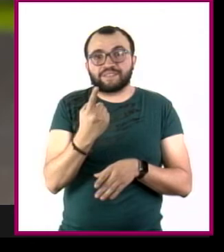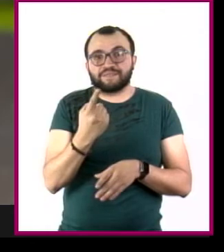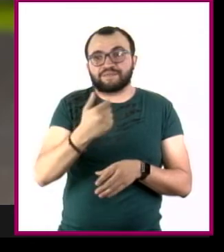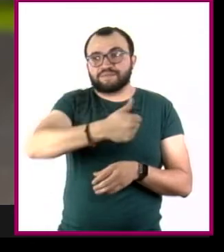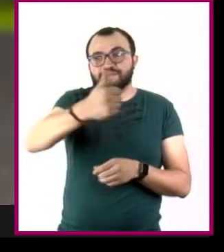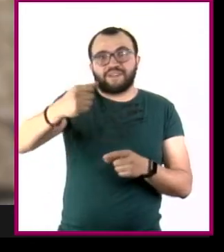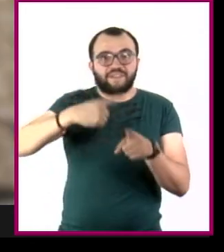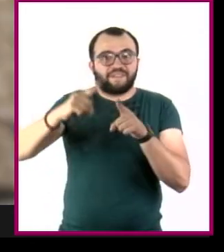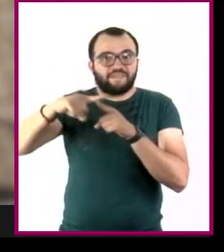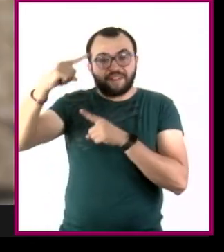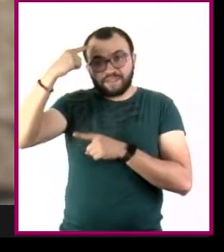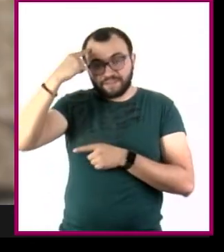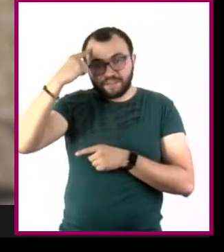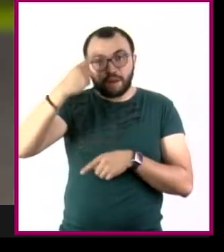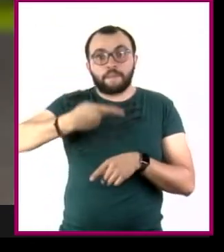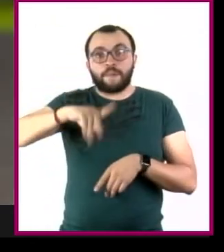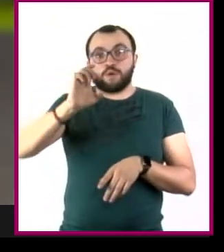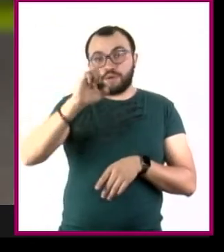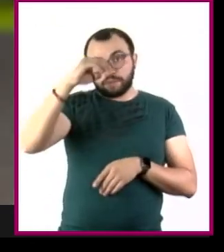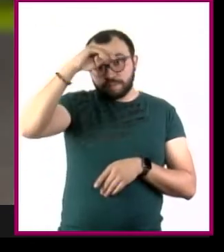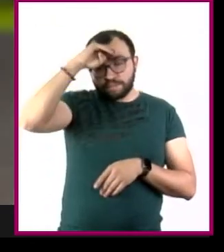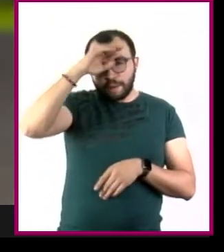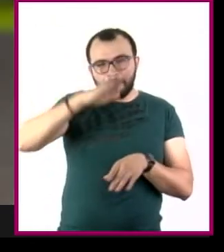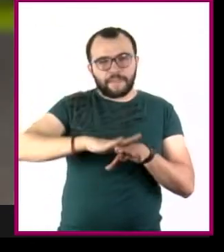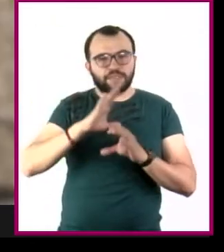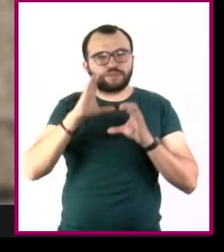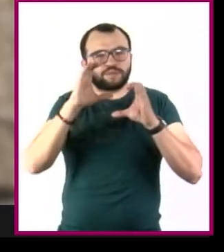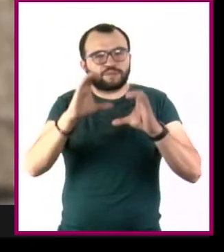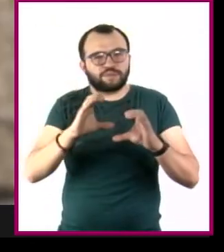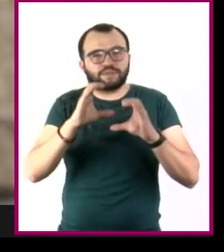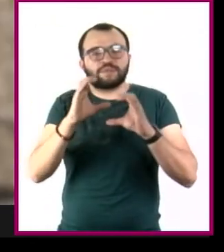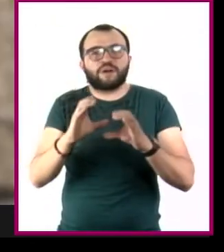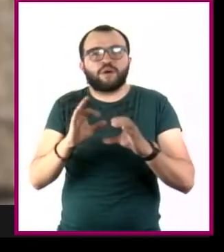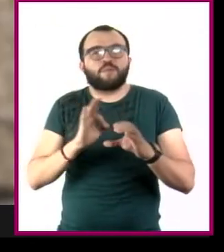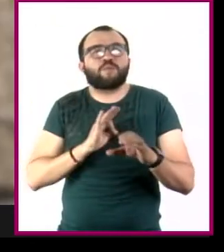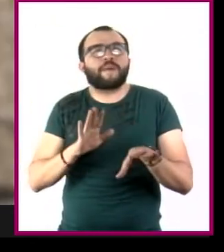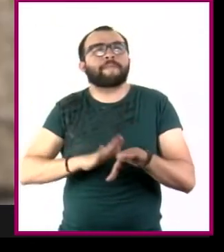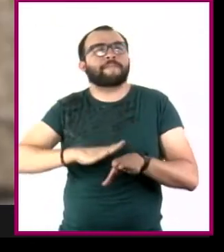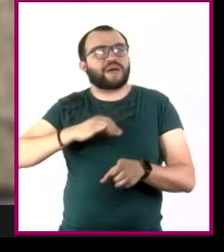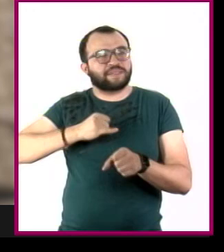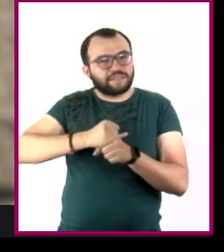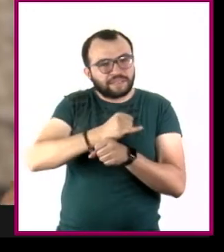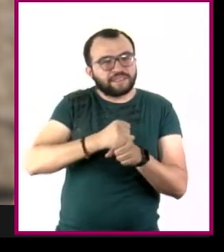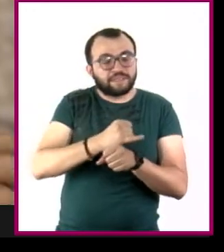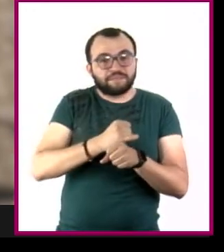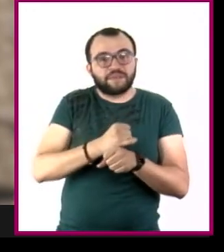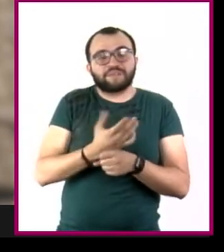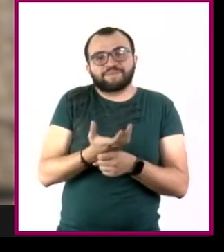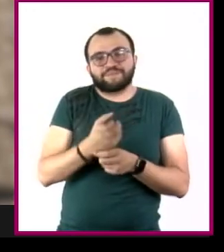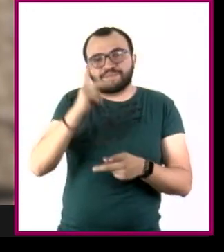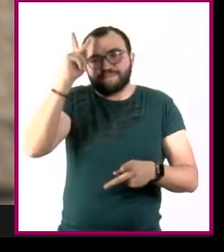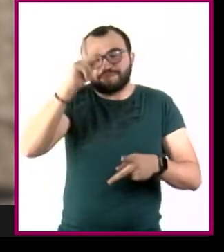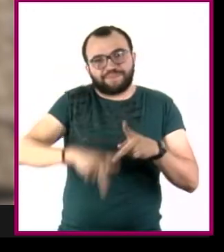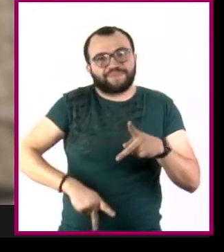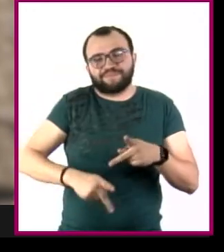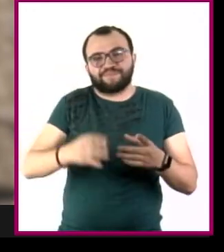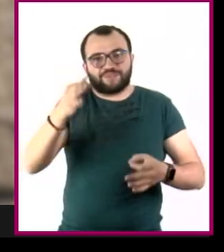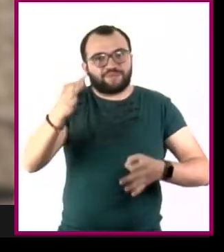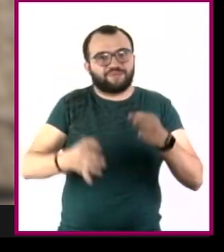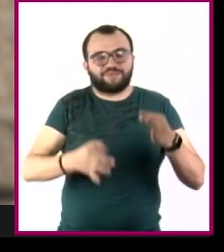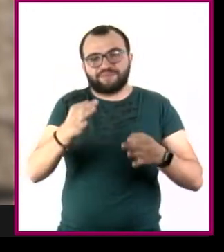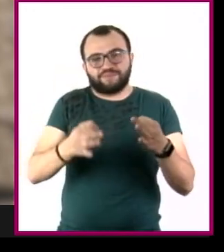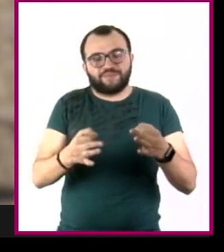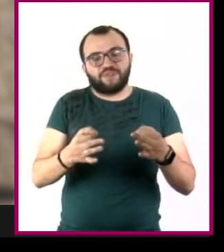cuidado. Al final, suspendimos el juicio. Esto quiere decir que no concluimos que Dios existe ni tampoco